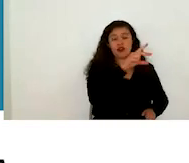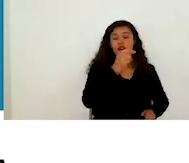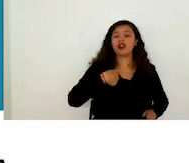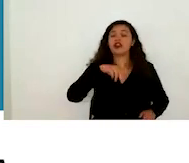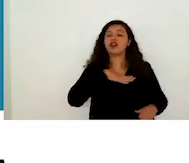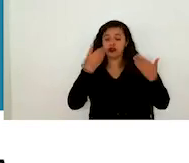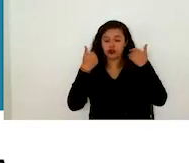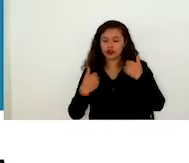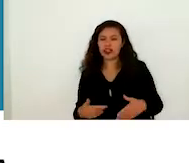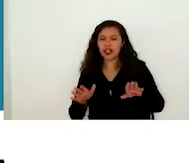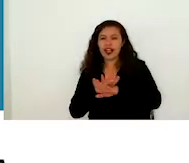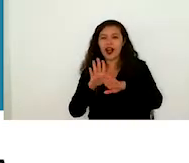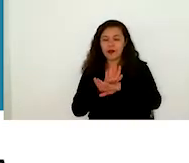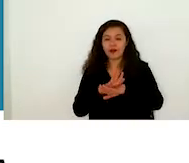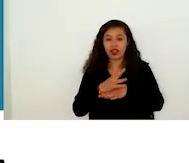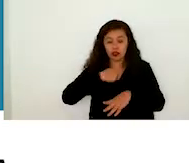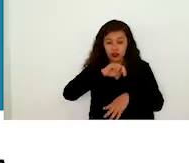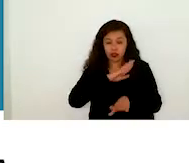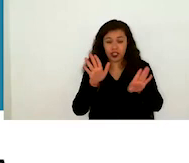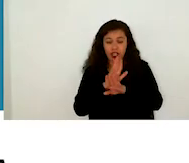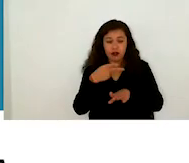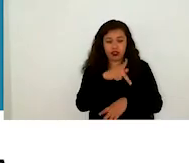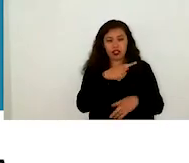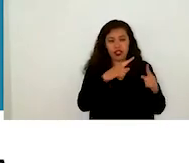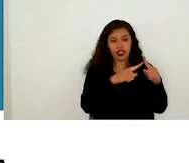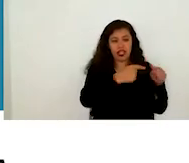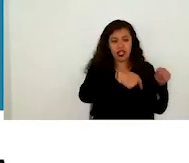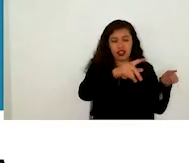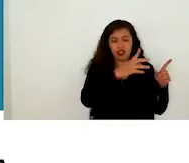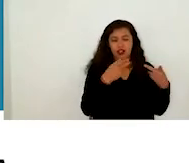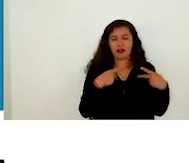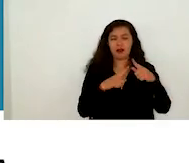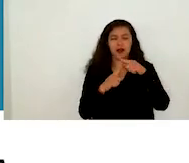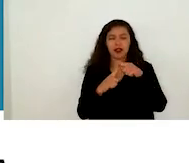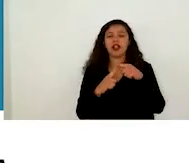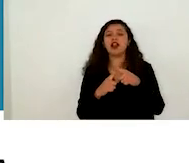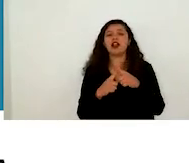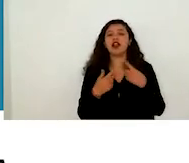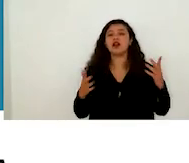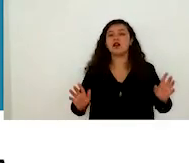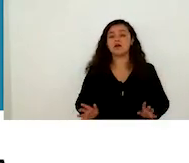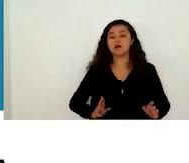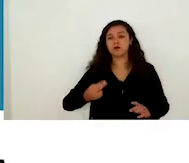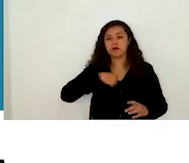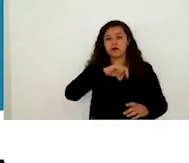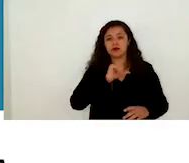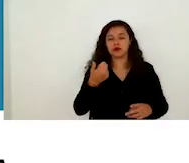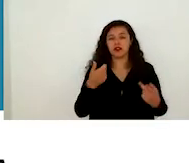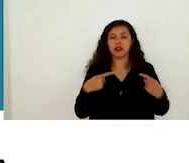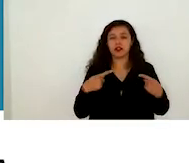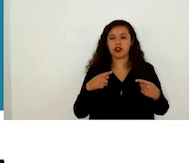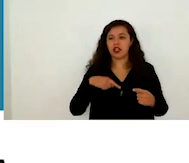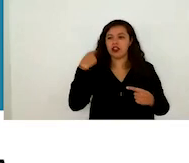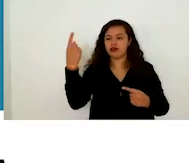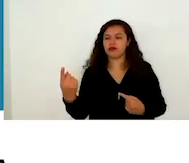y se los dejo también de tarea chequen lo más para que vean cómo cambiar una actitud de nosotros en el otro impacto